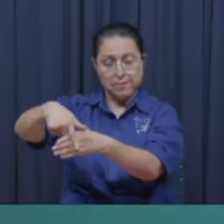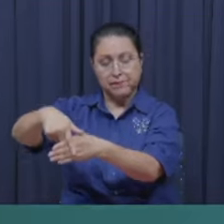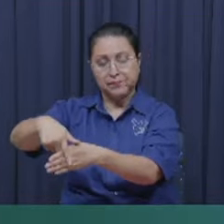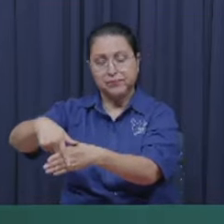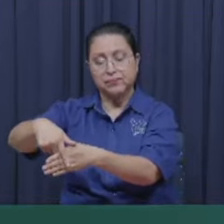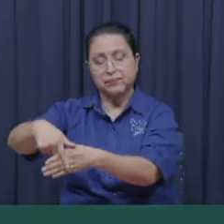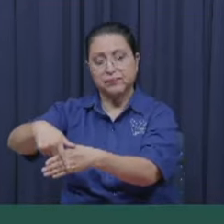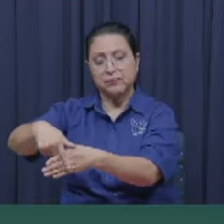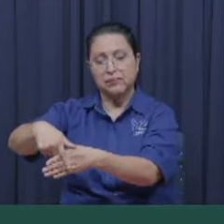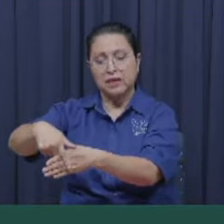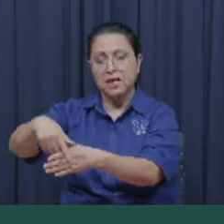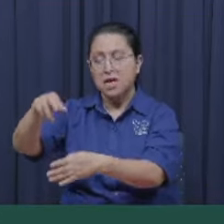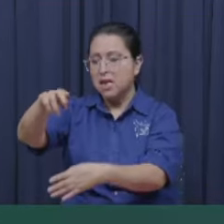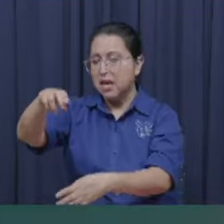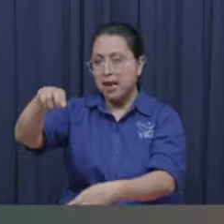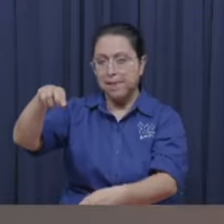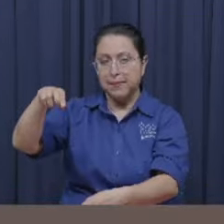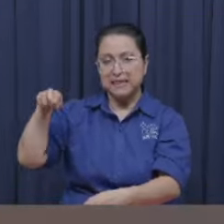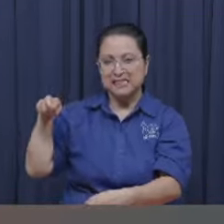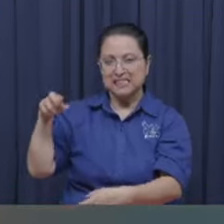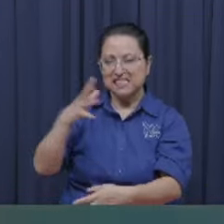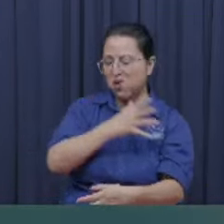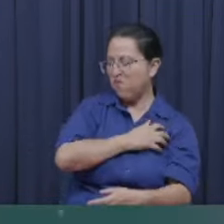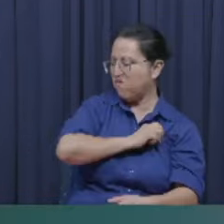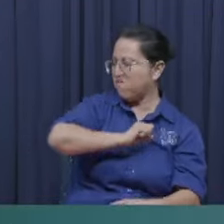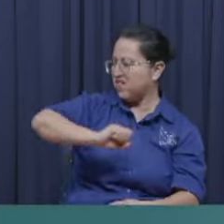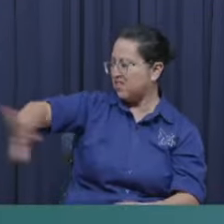la paz de la tierra